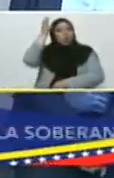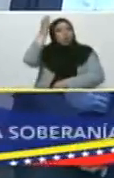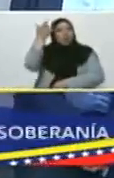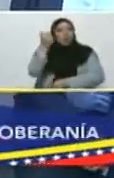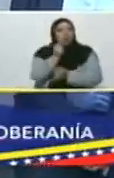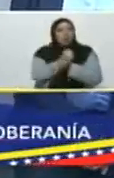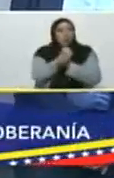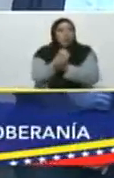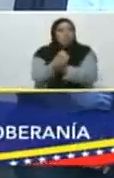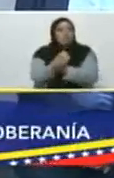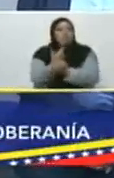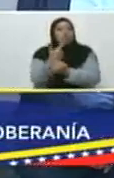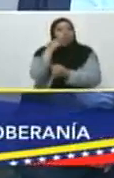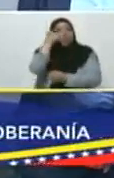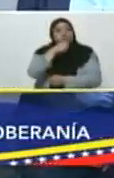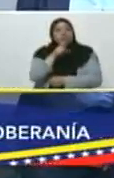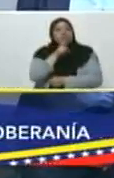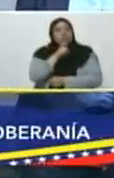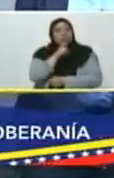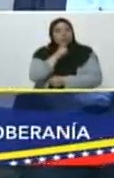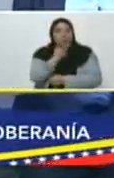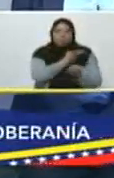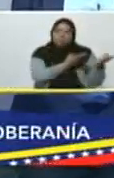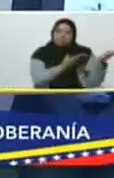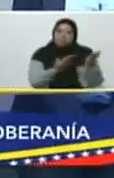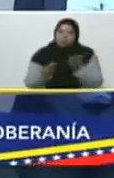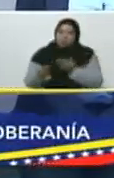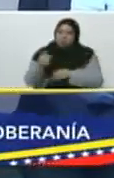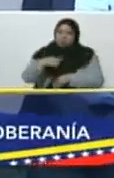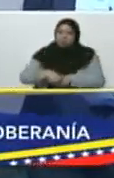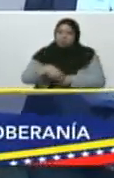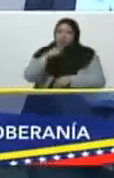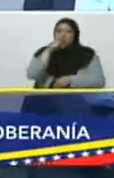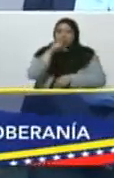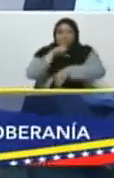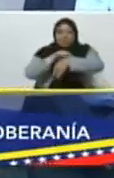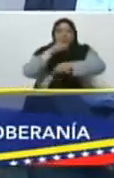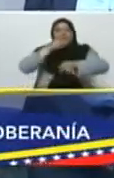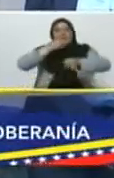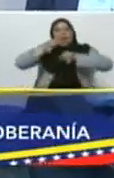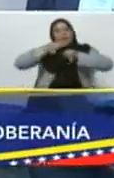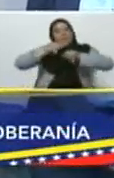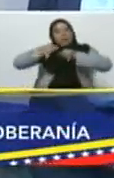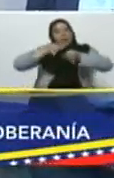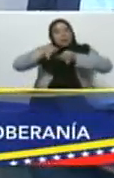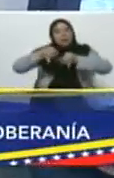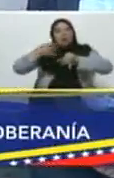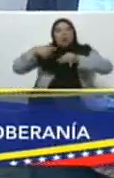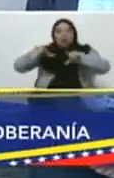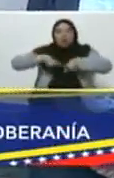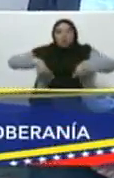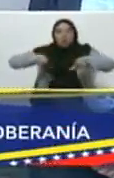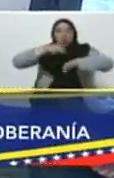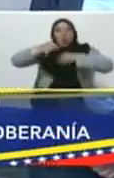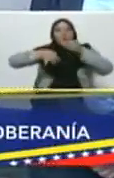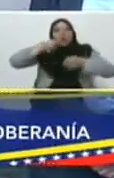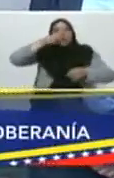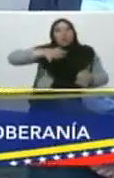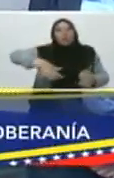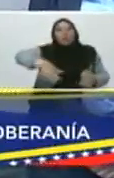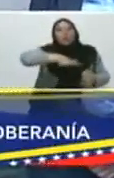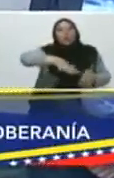amor. Aquí está el doctor Cartier. Bienvenido, doctor. ¿Qué le podemos explicar de esta unidad de terapia celular a nuestro pueblo en